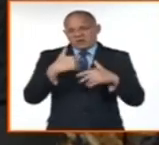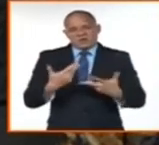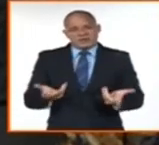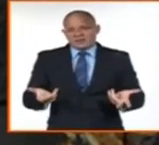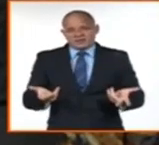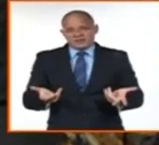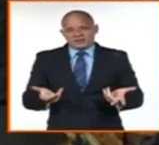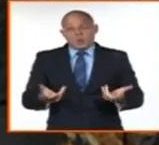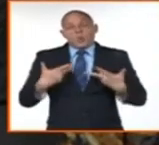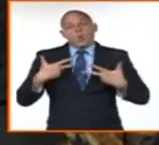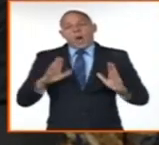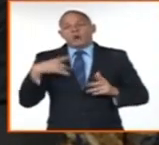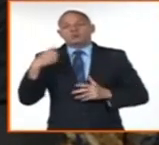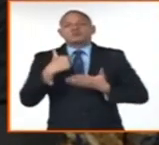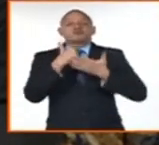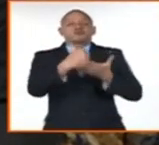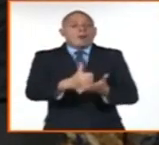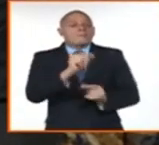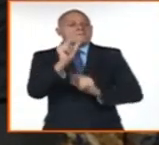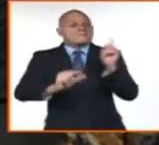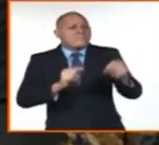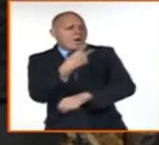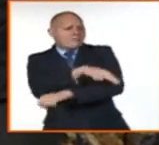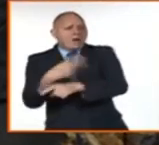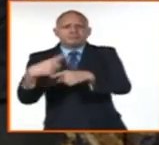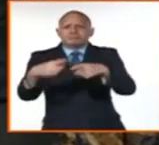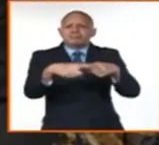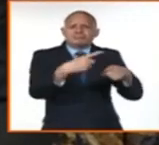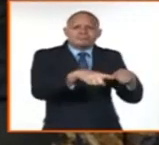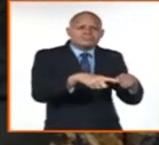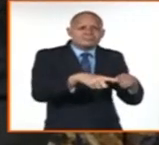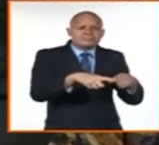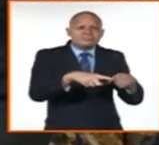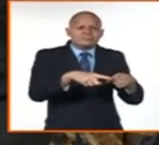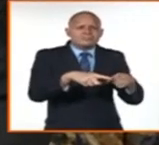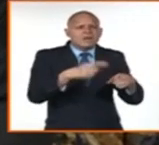sigan muriendo gente, el mundo se ha dedicado a la guerra.